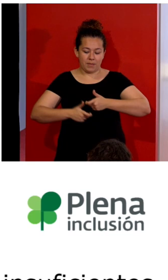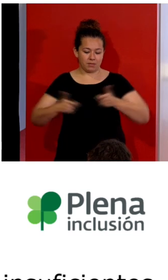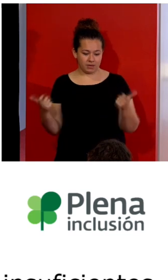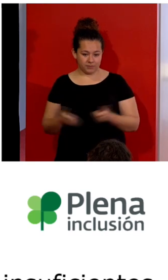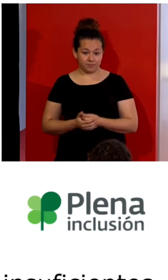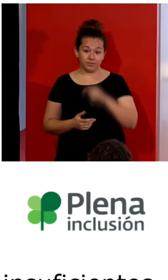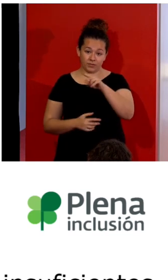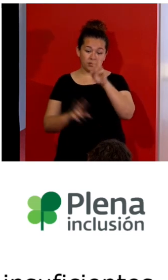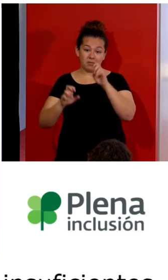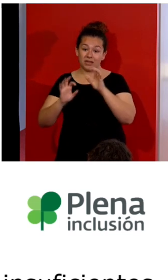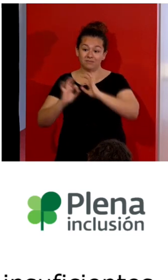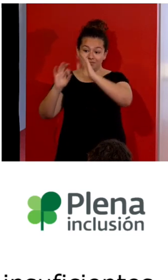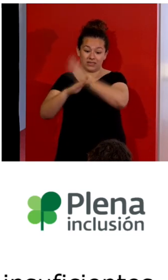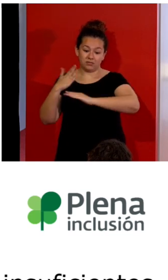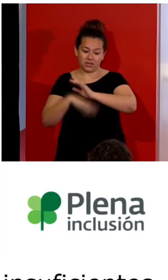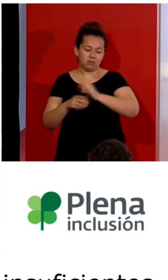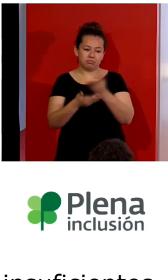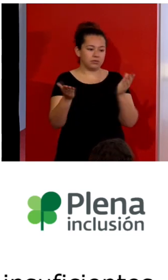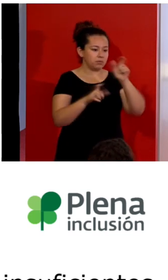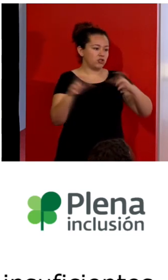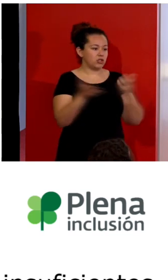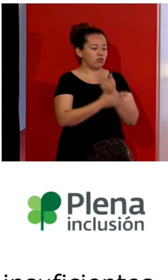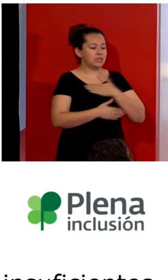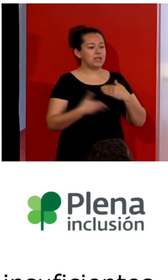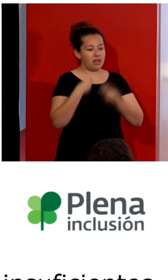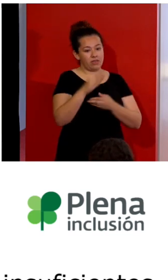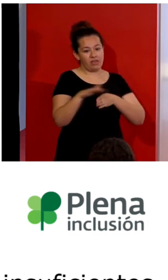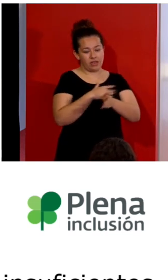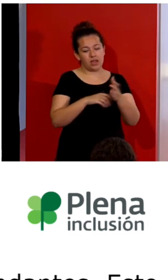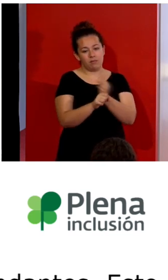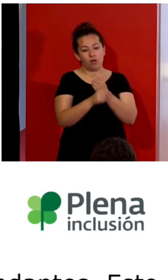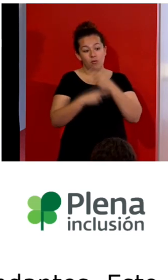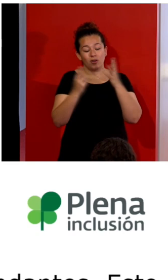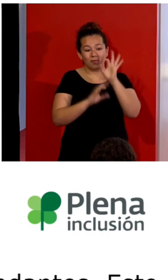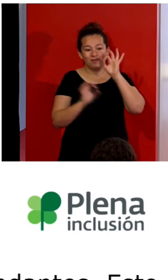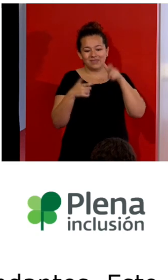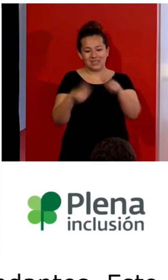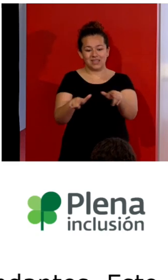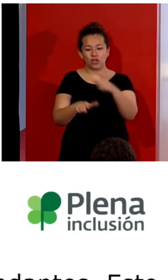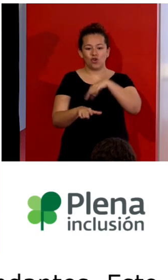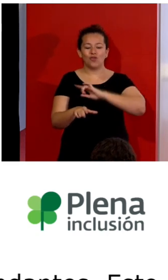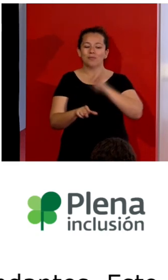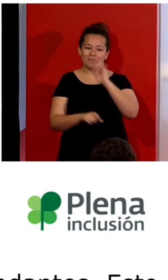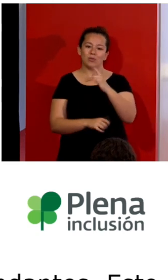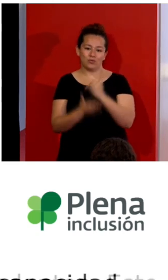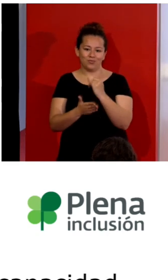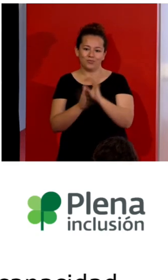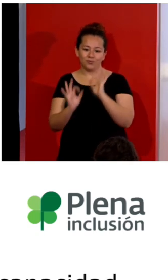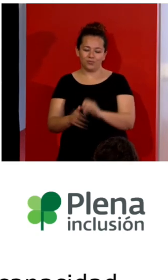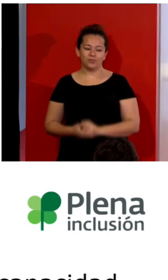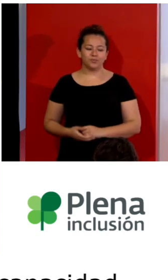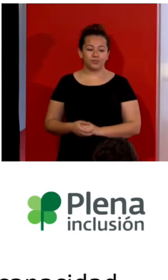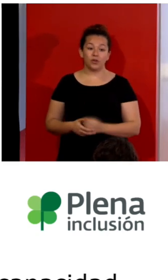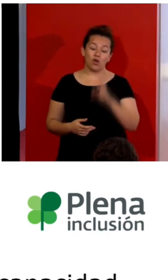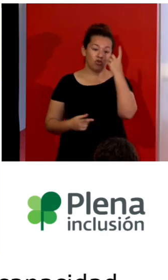con discapacidad, sino probablemente para todas las personas que quieran acceder al empleo público, pero en concreto en nuestro sector sí que vemos que eso está pasando. Y